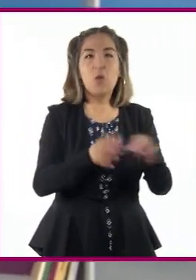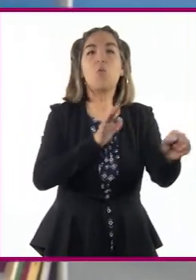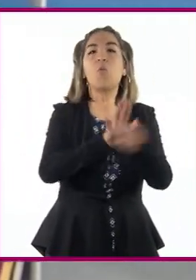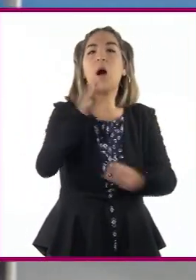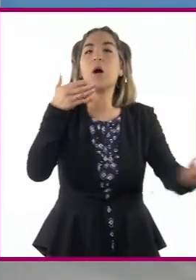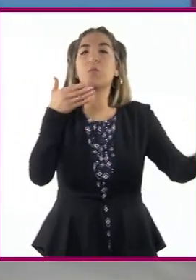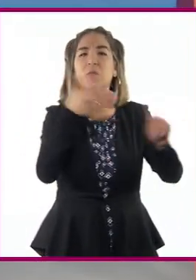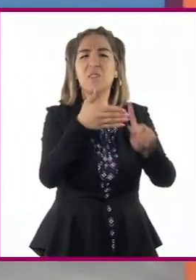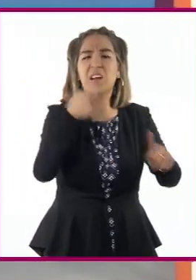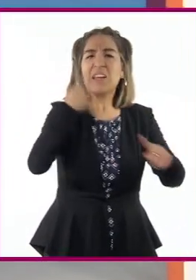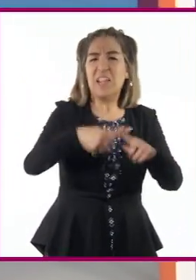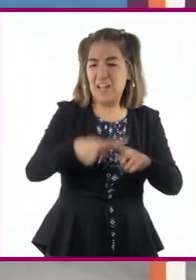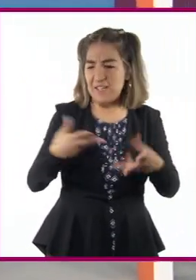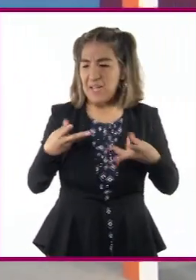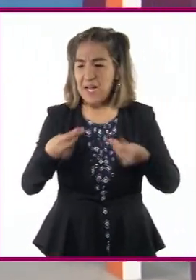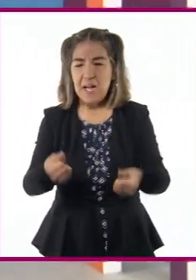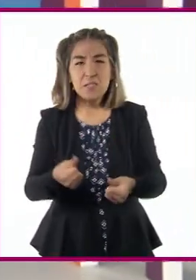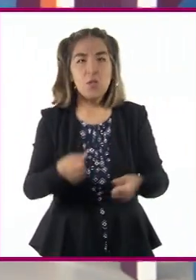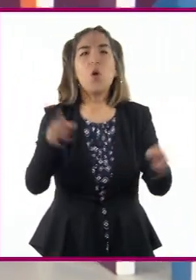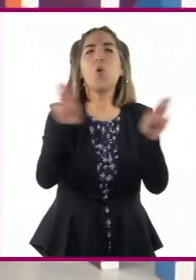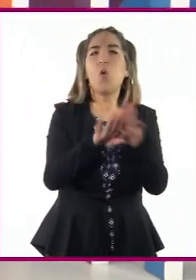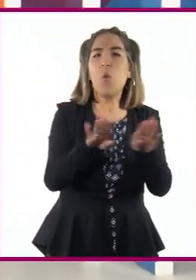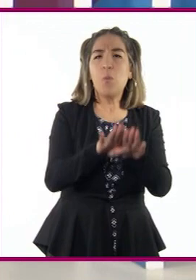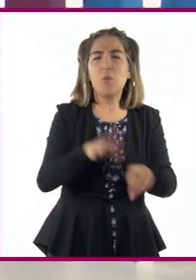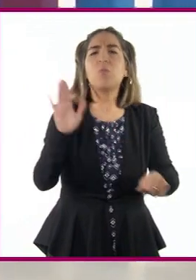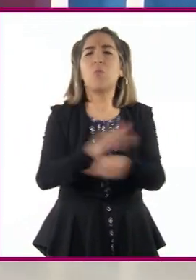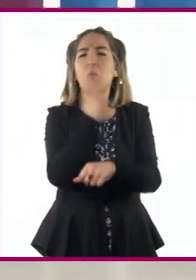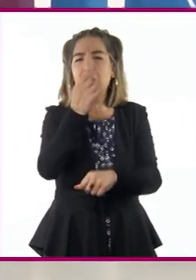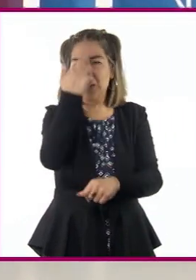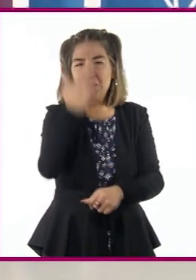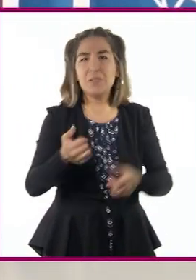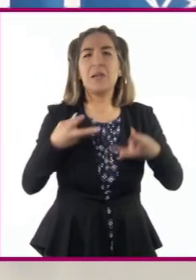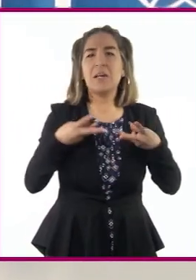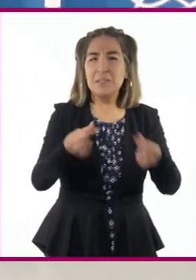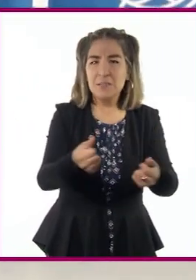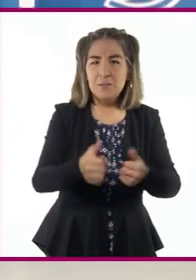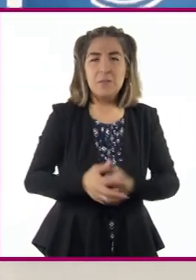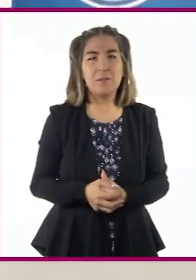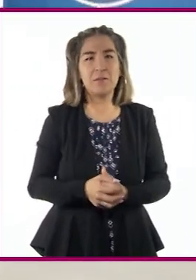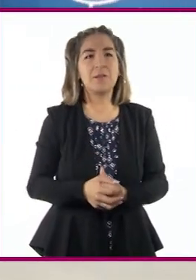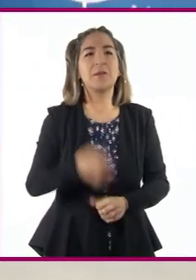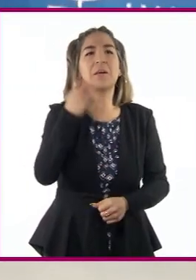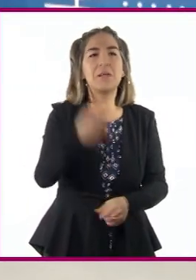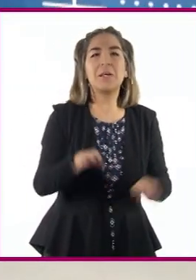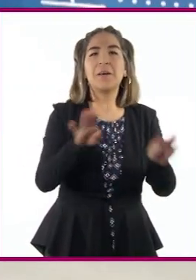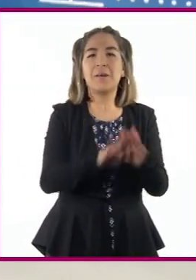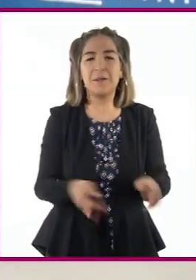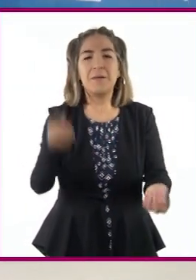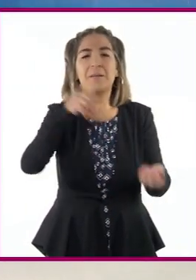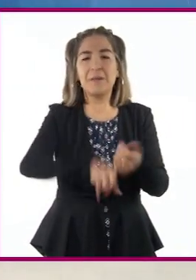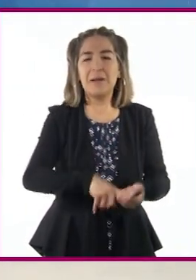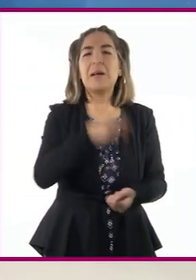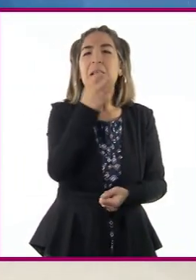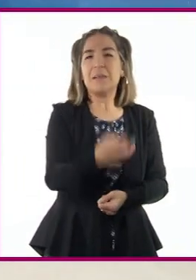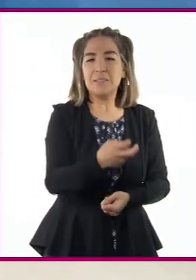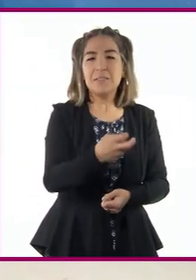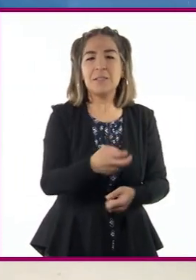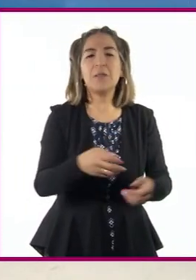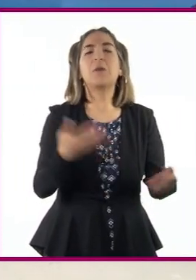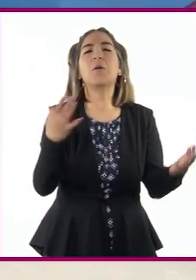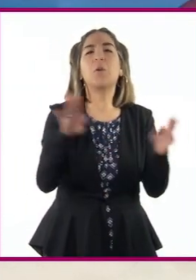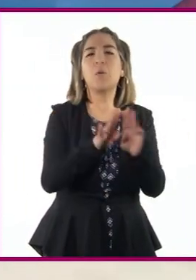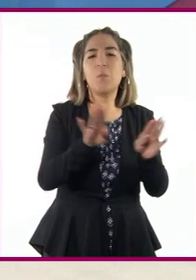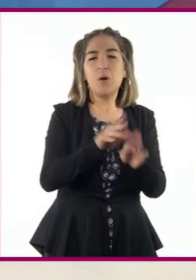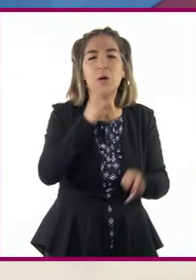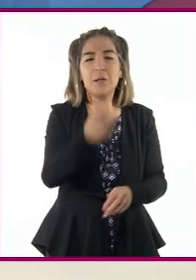que gastan, cómo lo gastan y por qué. También deben tener información que permita describir si están